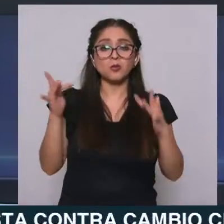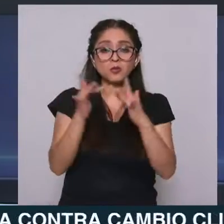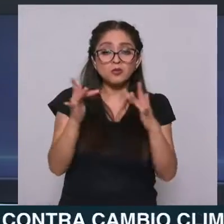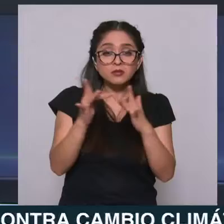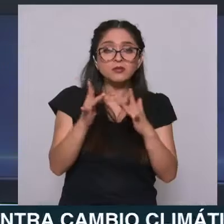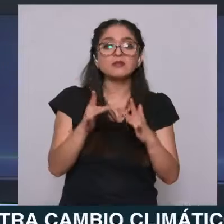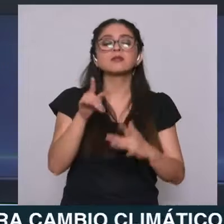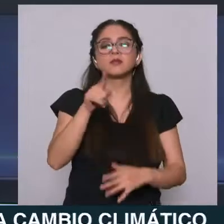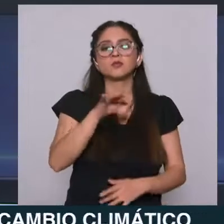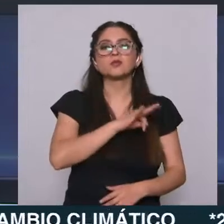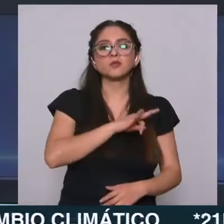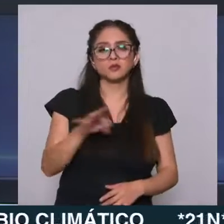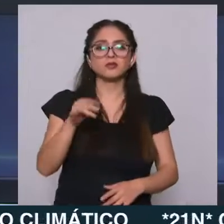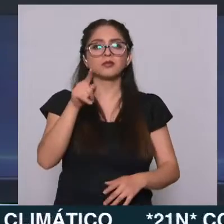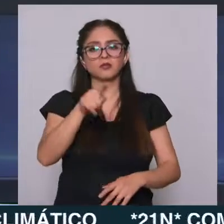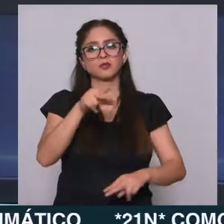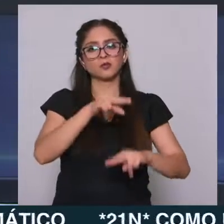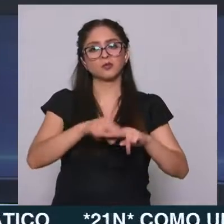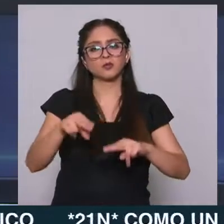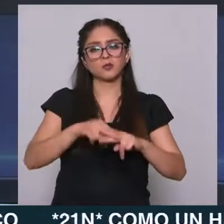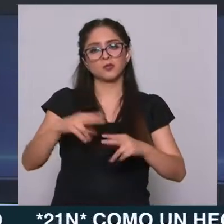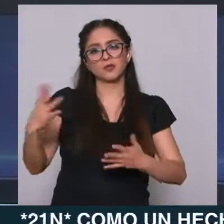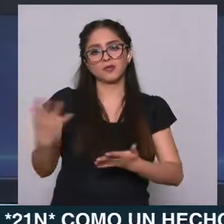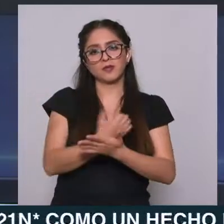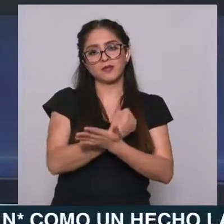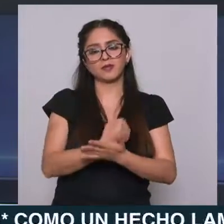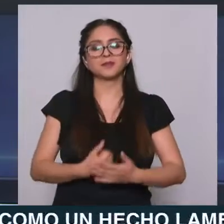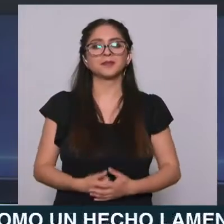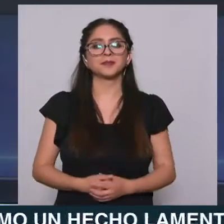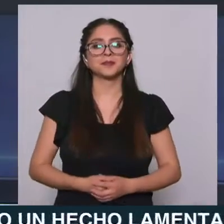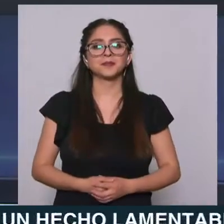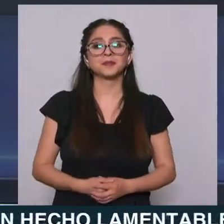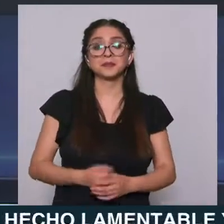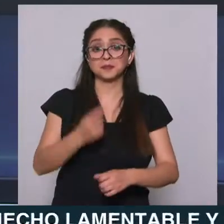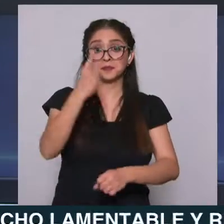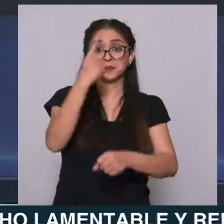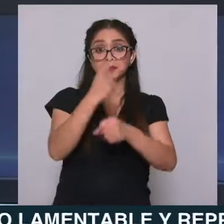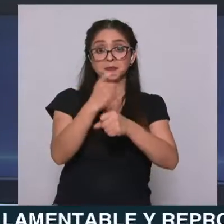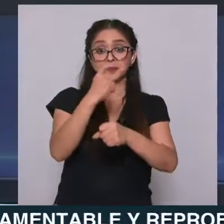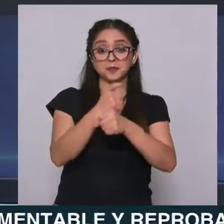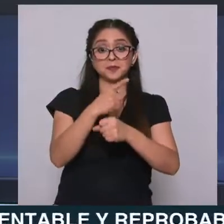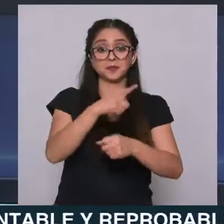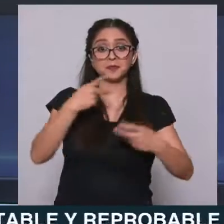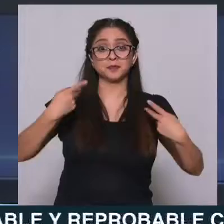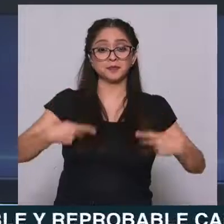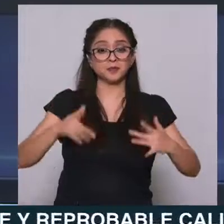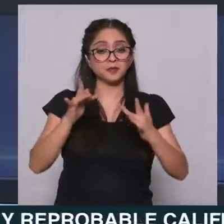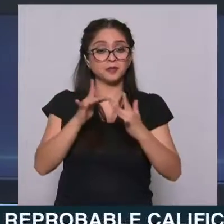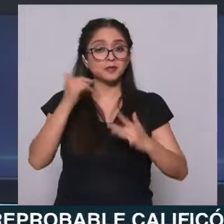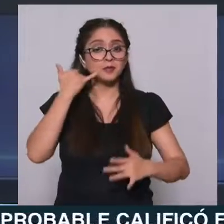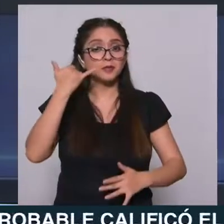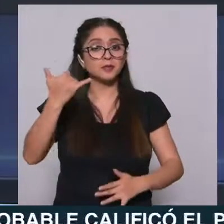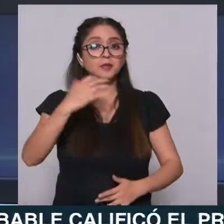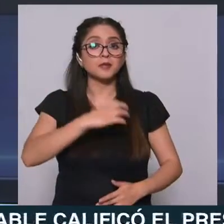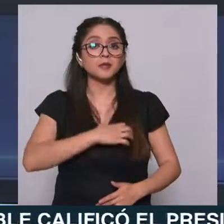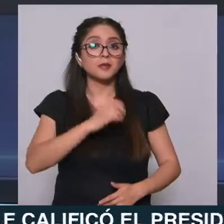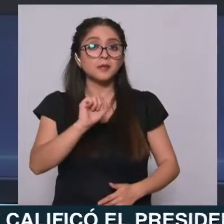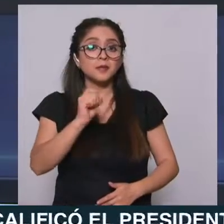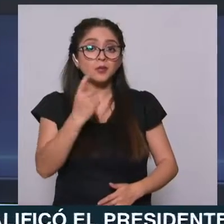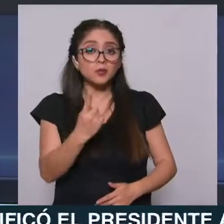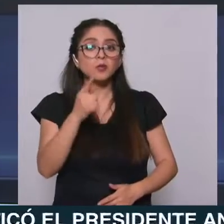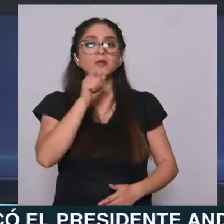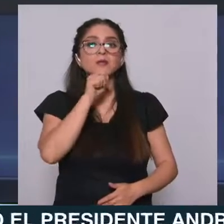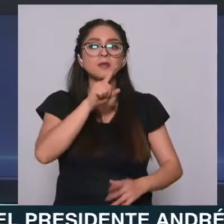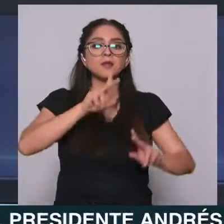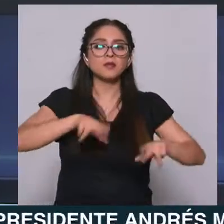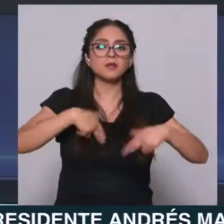oficial se van a llevar estos boletos, por supuesto. Y al primero que llame aquí a Capital 21 se va a llevar también una de las gorras que